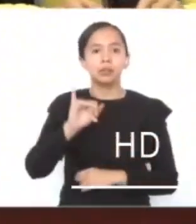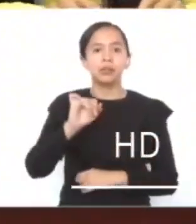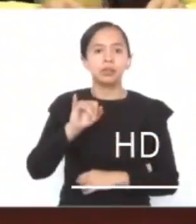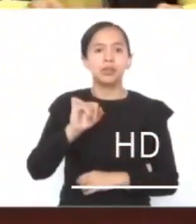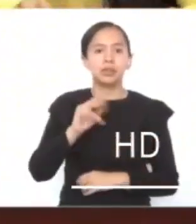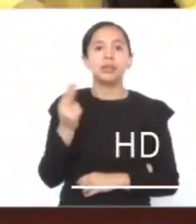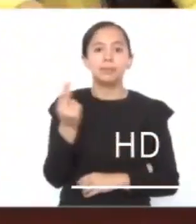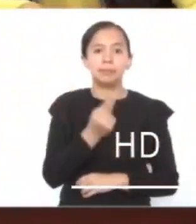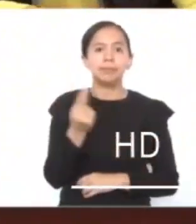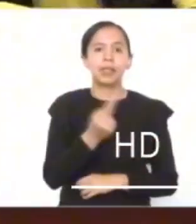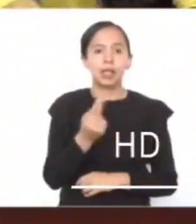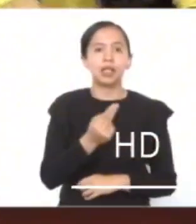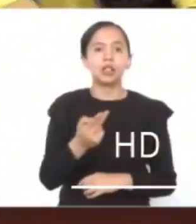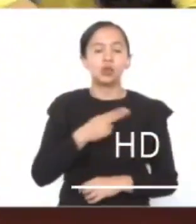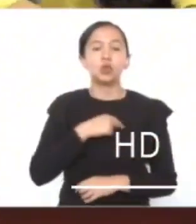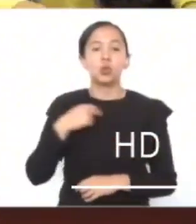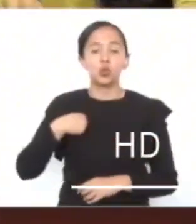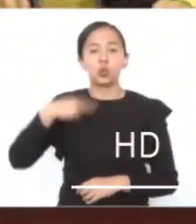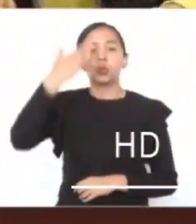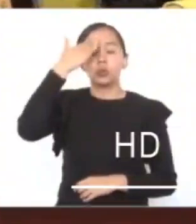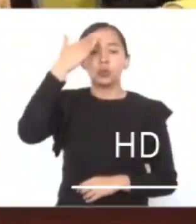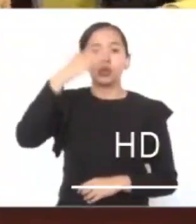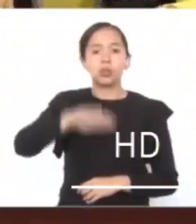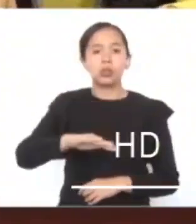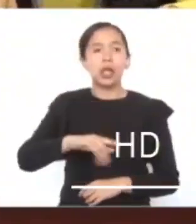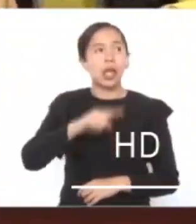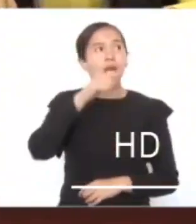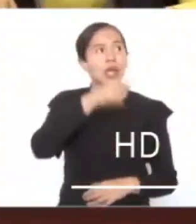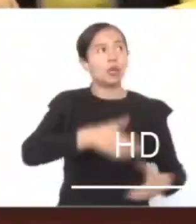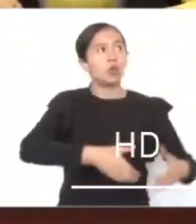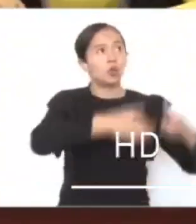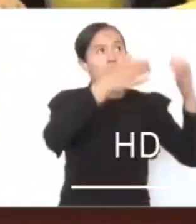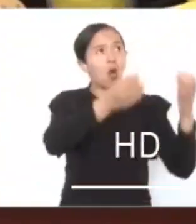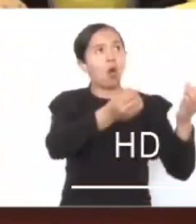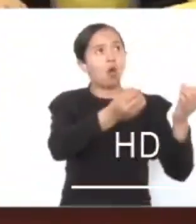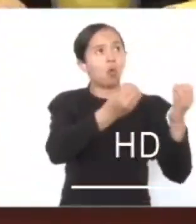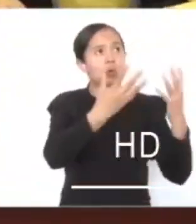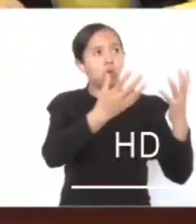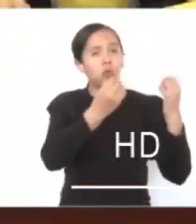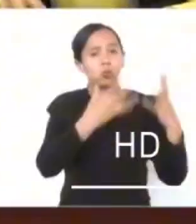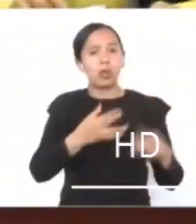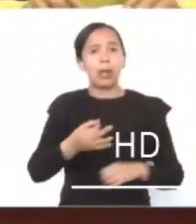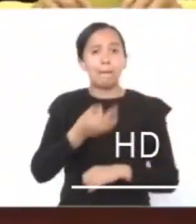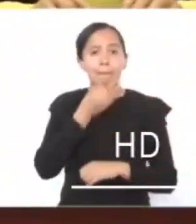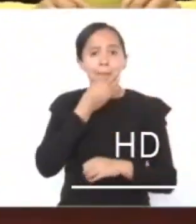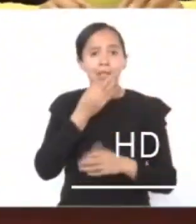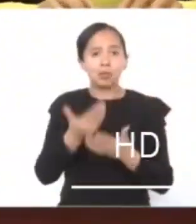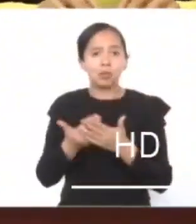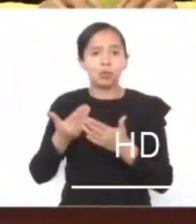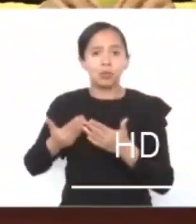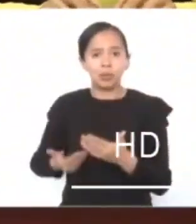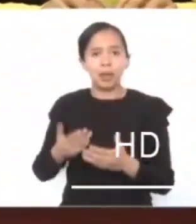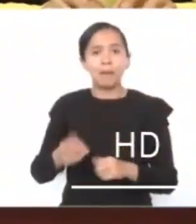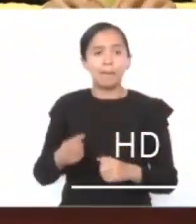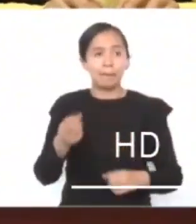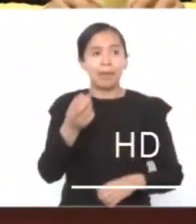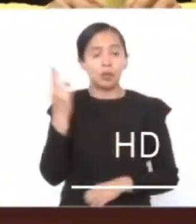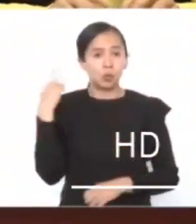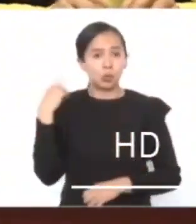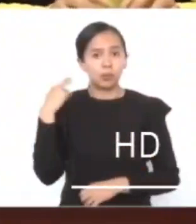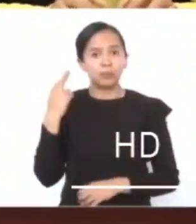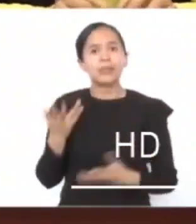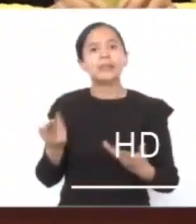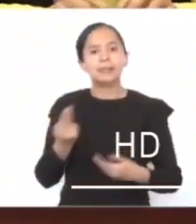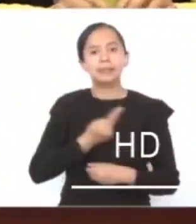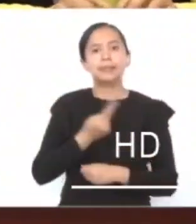muy importante para nosotros saber si se están reportando este tipo de cosas, porque hemos encontrado situaciones como, insisto, otro tipo